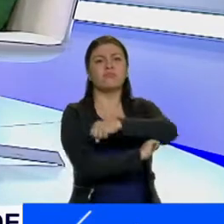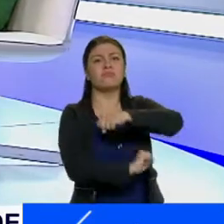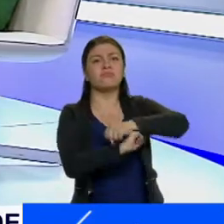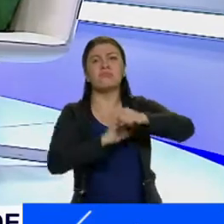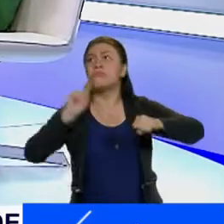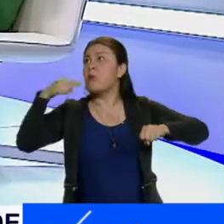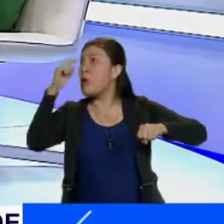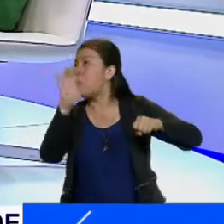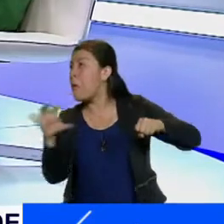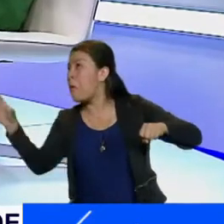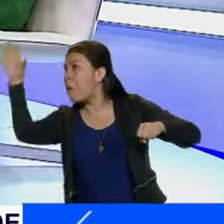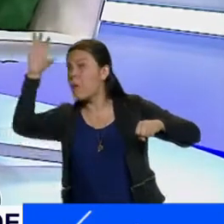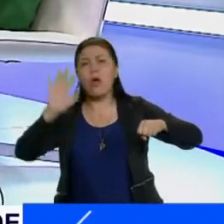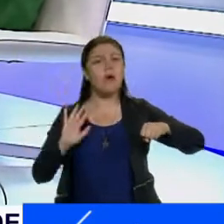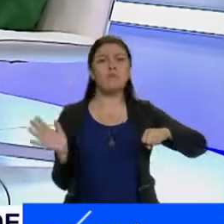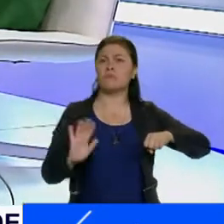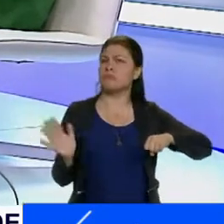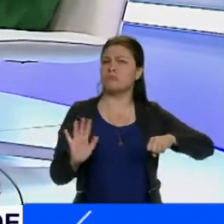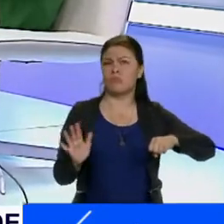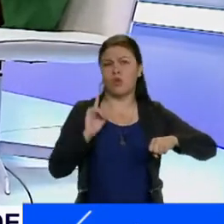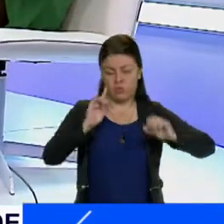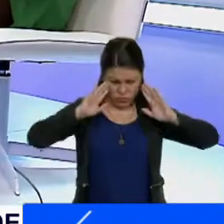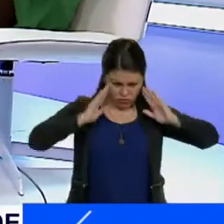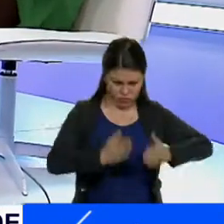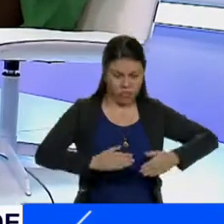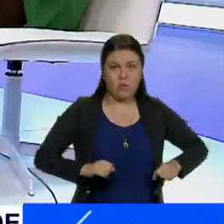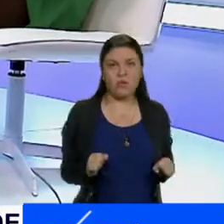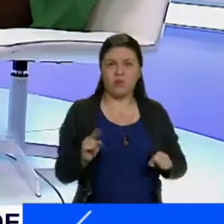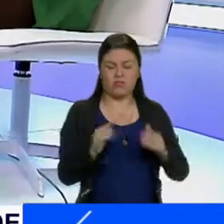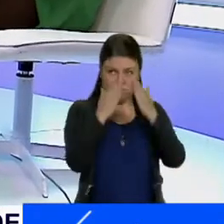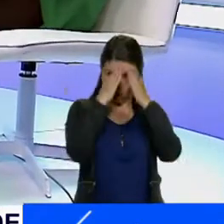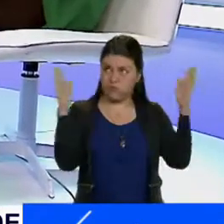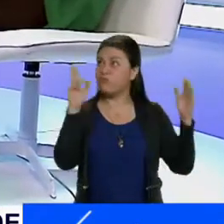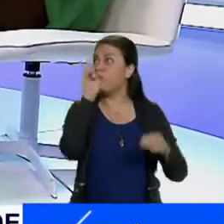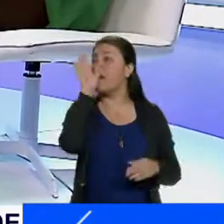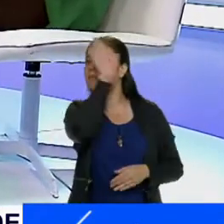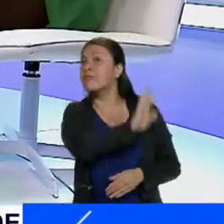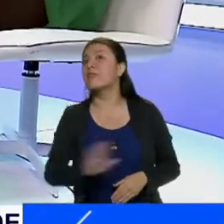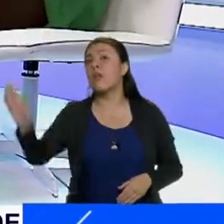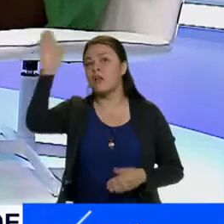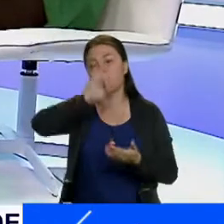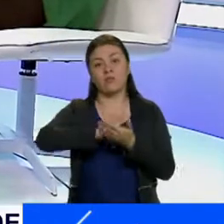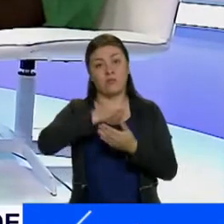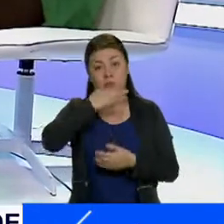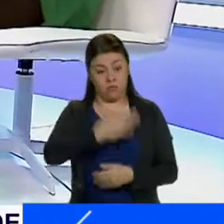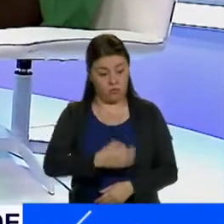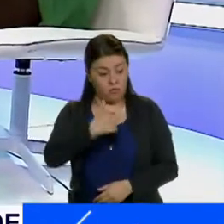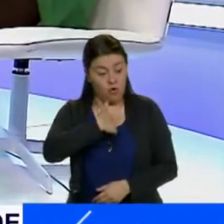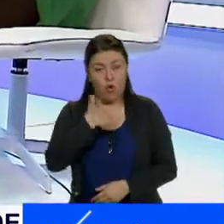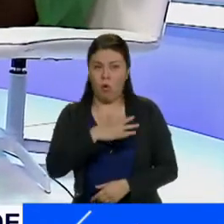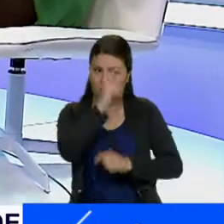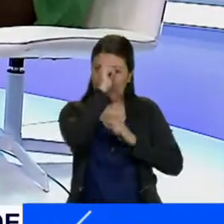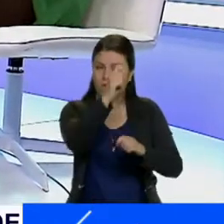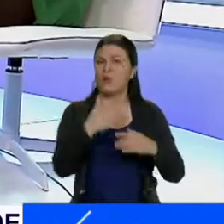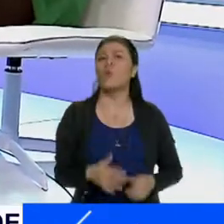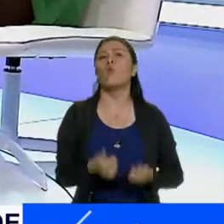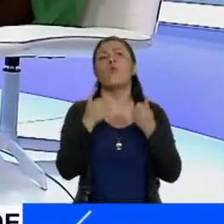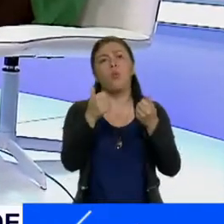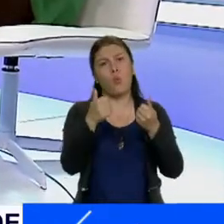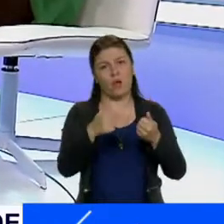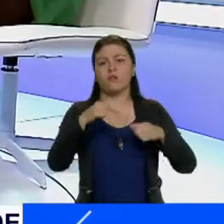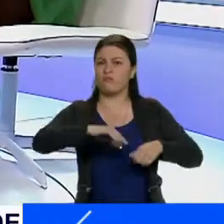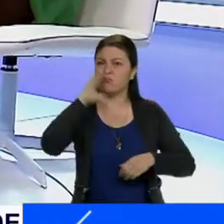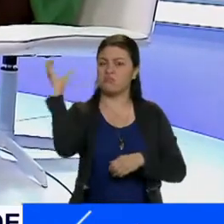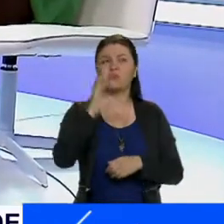en cuenta pues este tema de la descentralización del Sistema Nacional Ambiental, que es algo que yo personalmente admiro de este